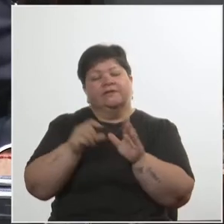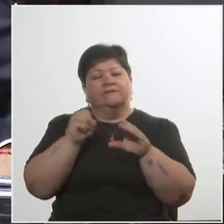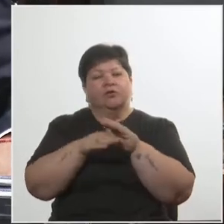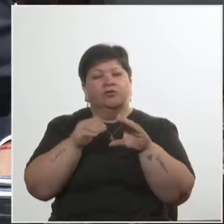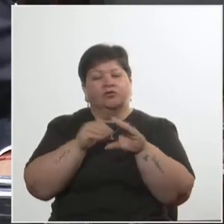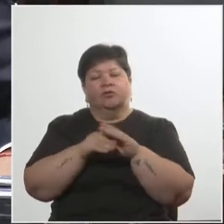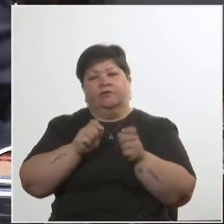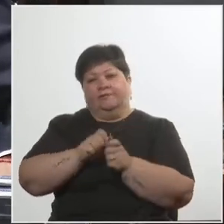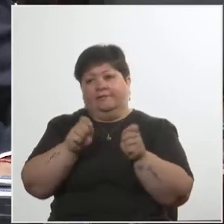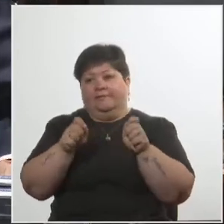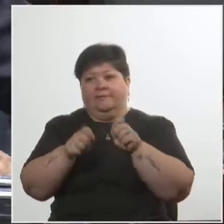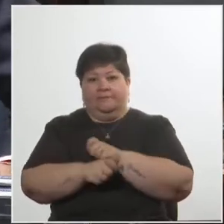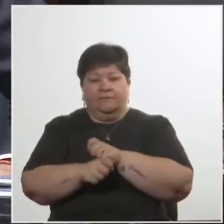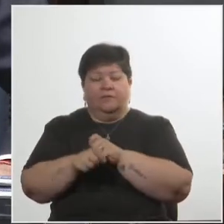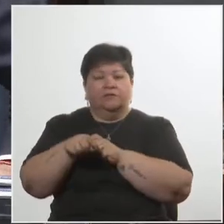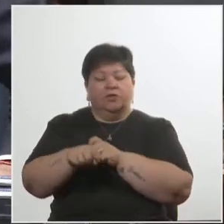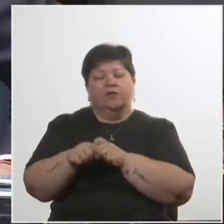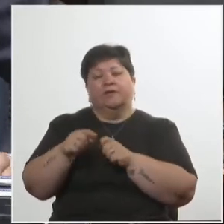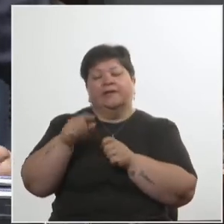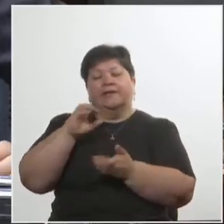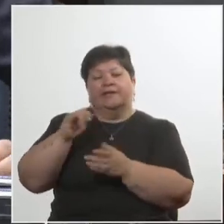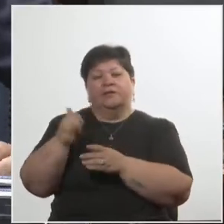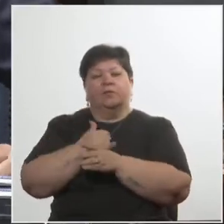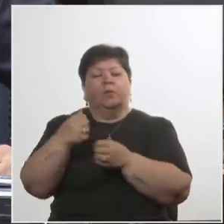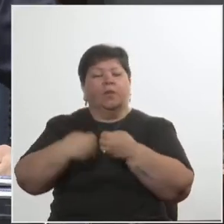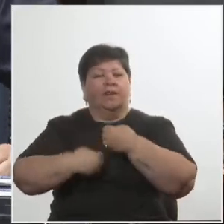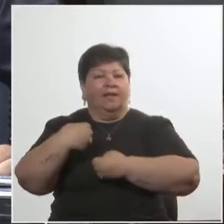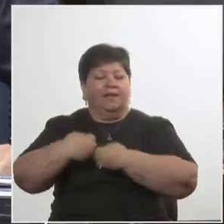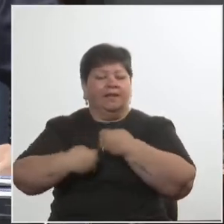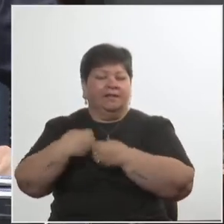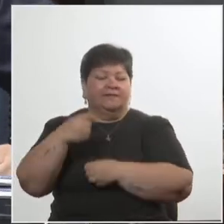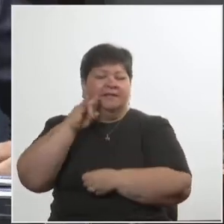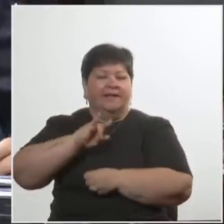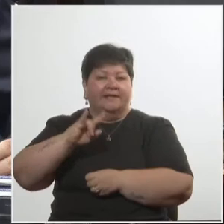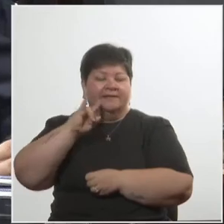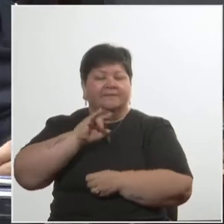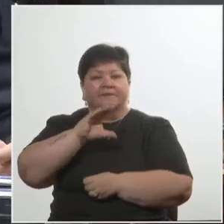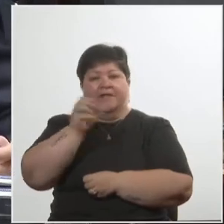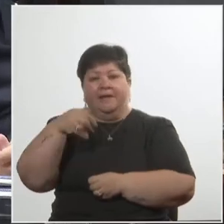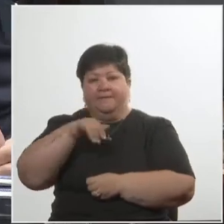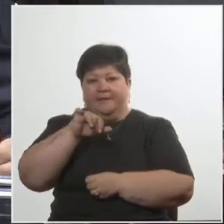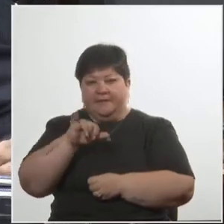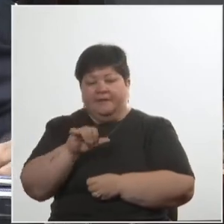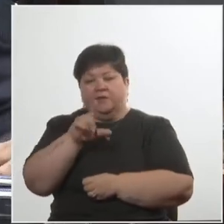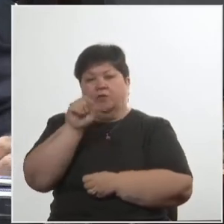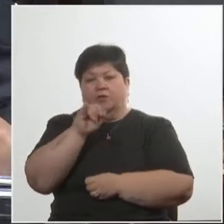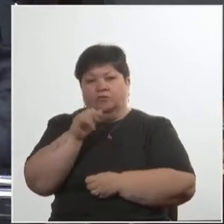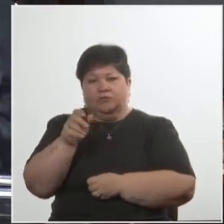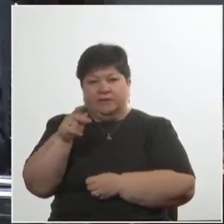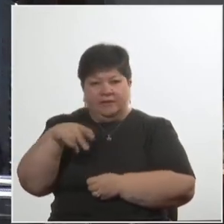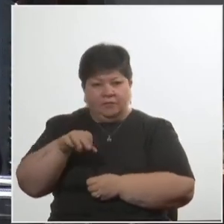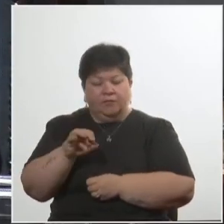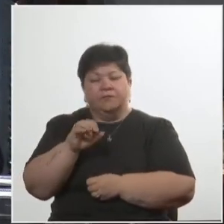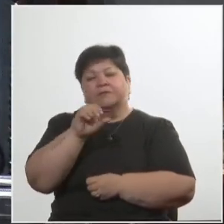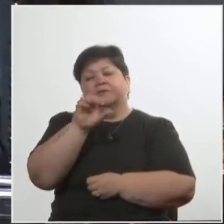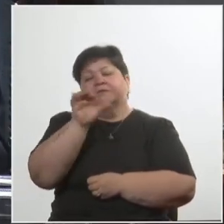reconversión de industrias lácteas free firma los uniones coordinadores cami Lozano sanguinettian